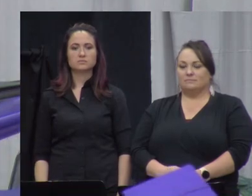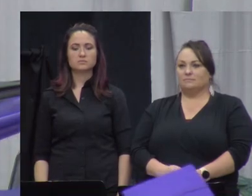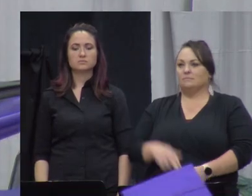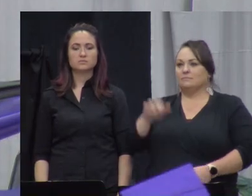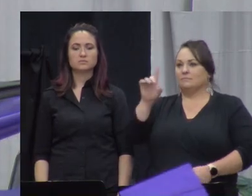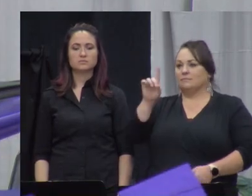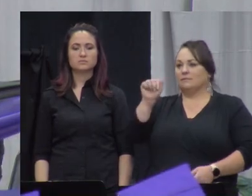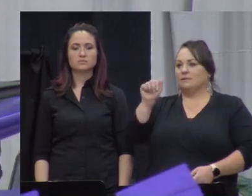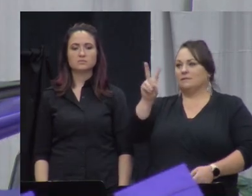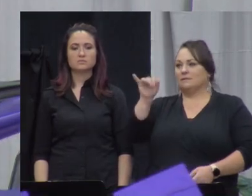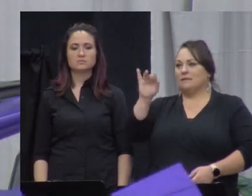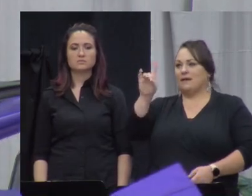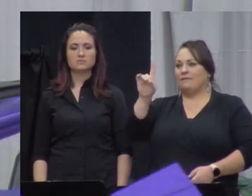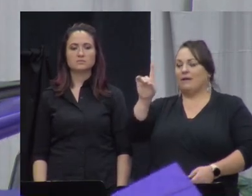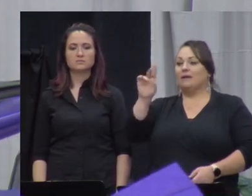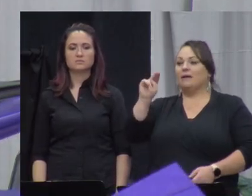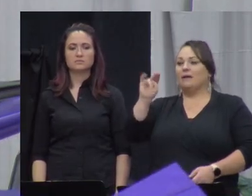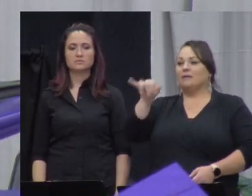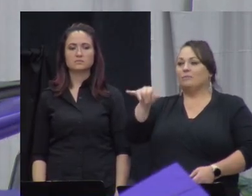David Nguyen.